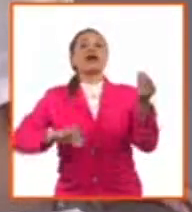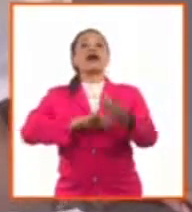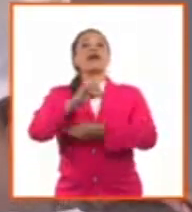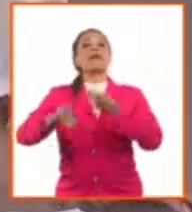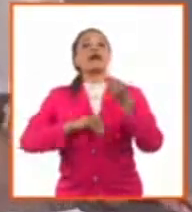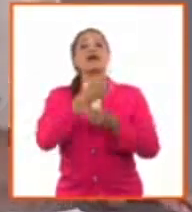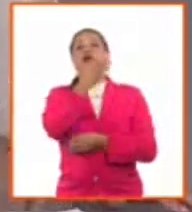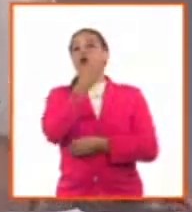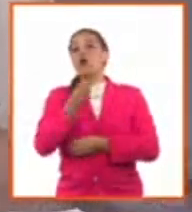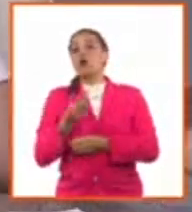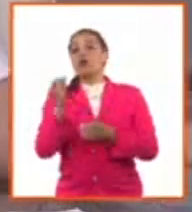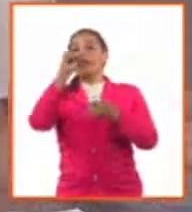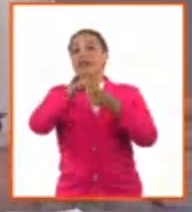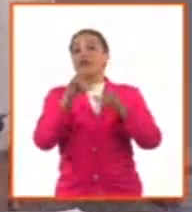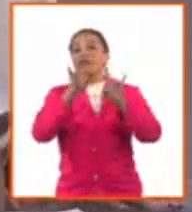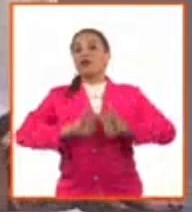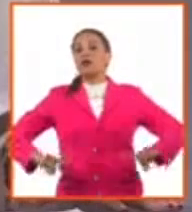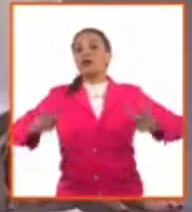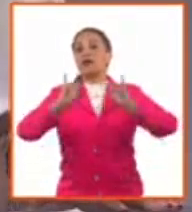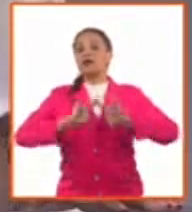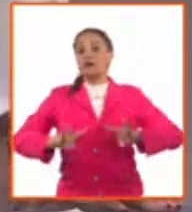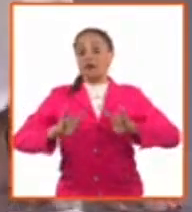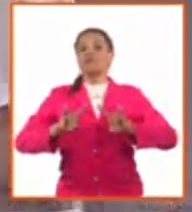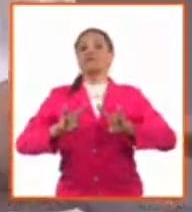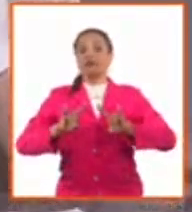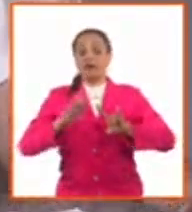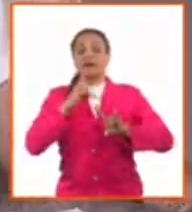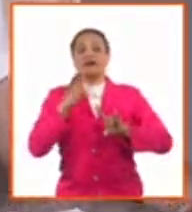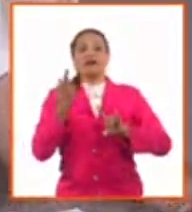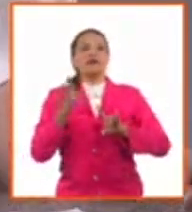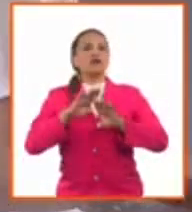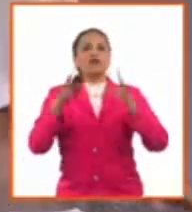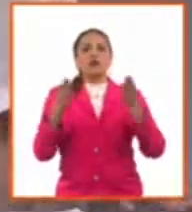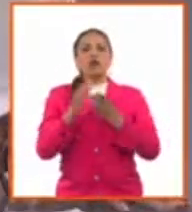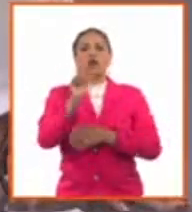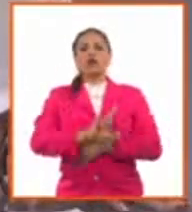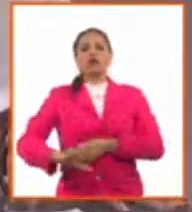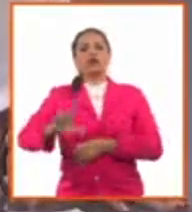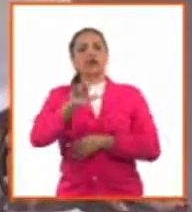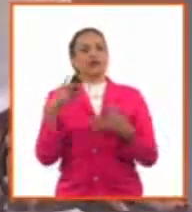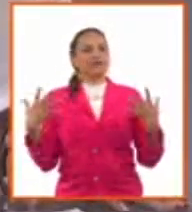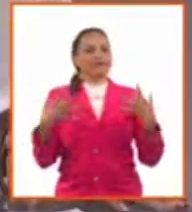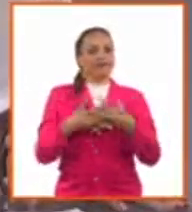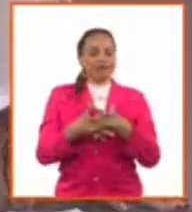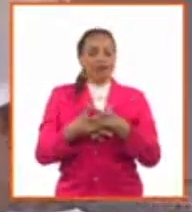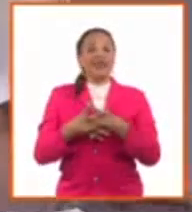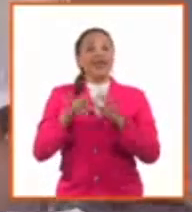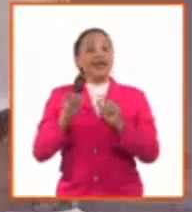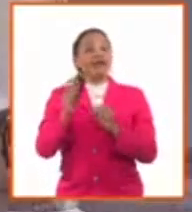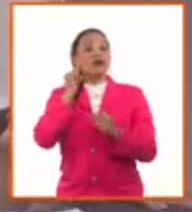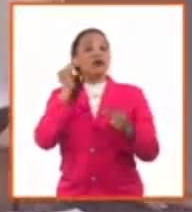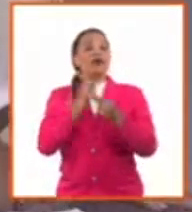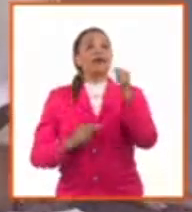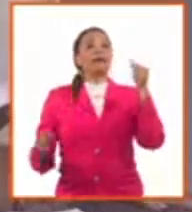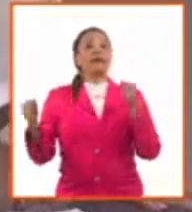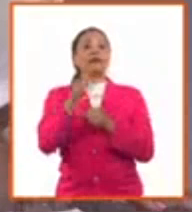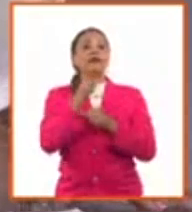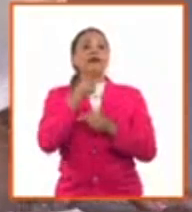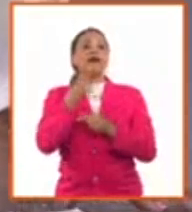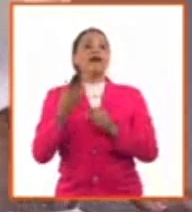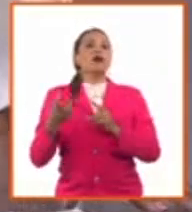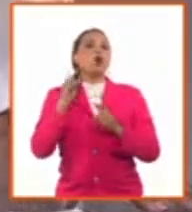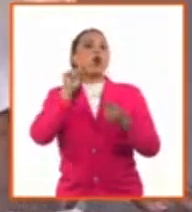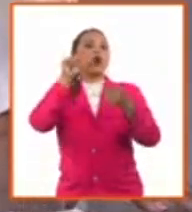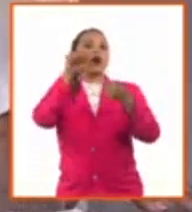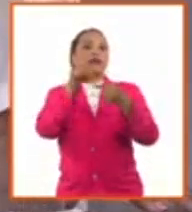transformar también a los jóvenes de las universidades en dinamos generadores de una energía social. Ese es el principal motivo por el